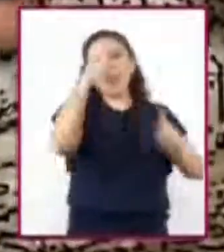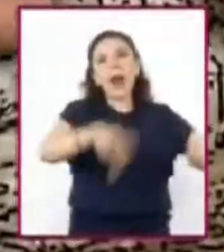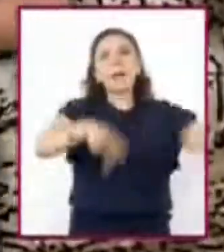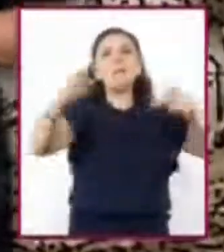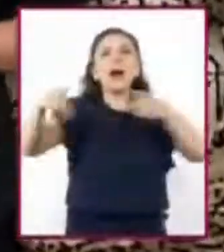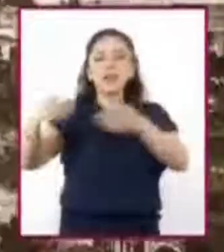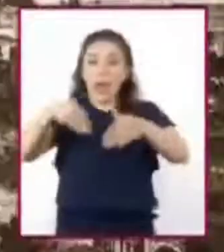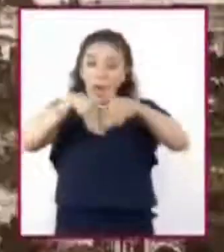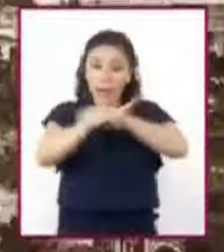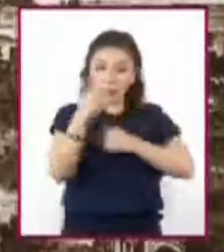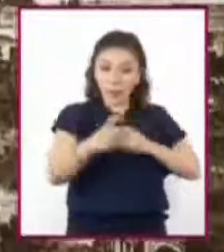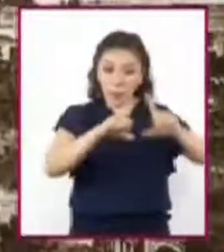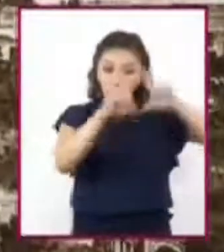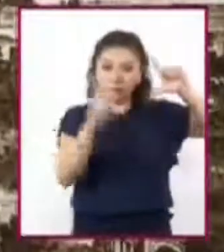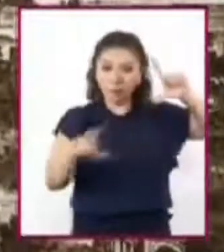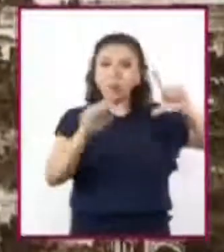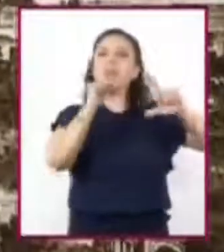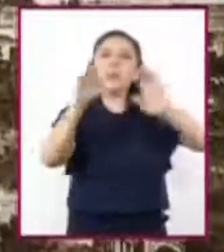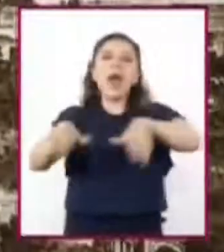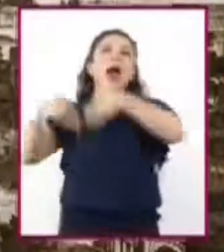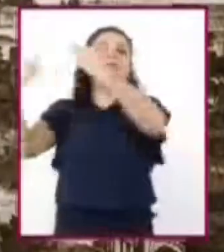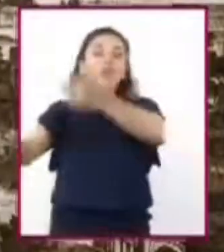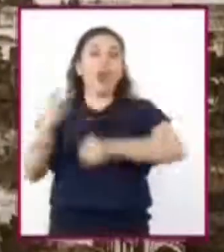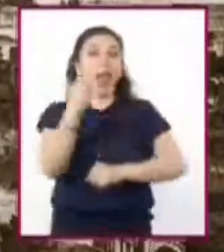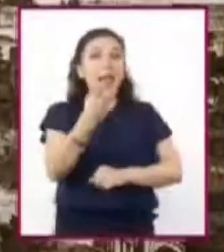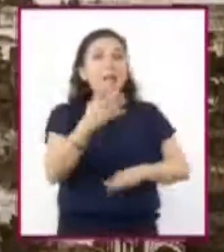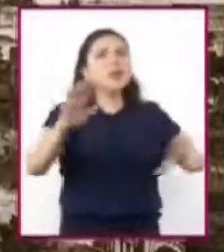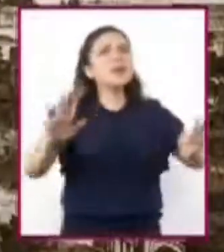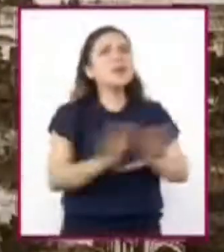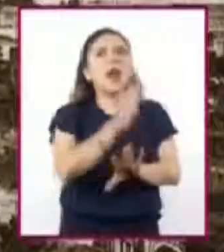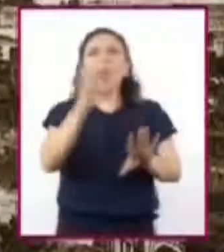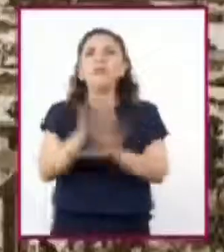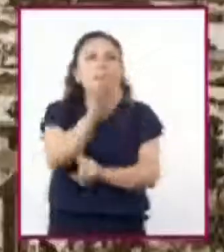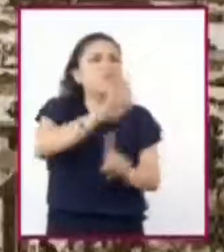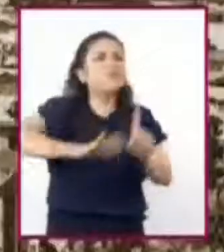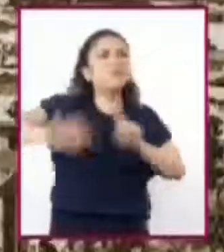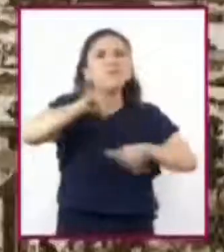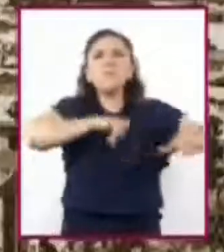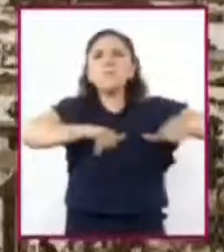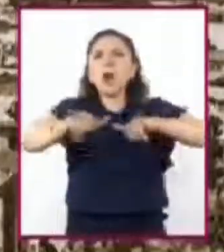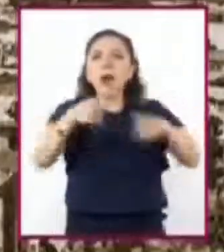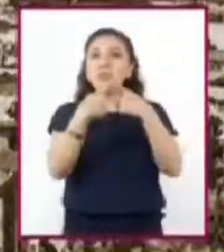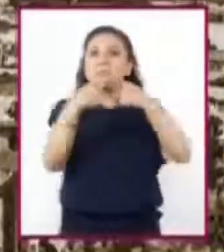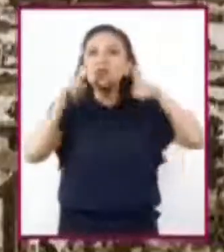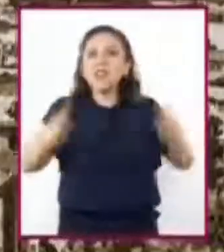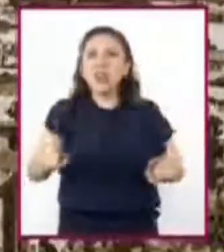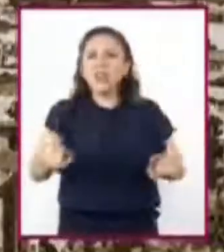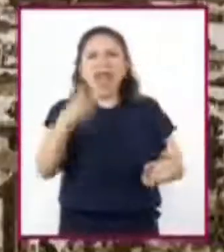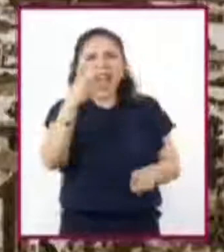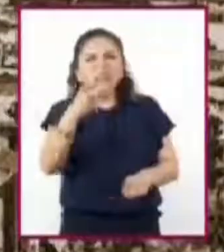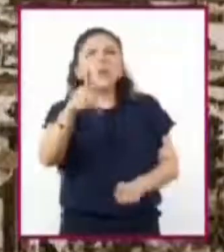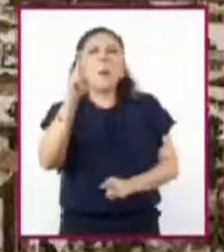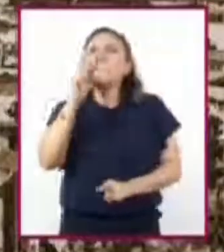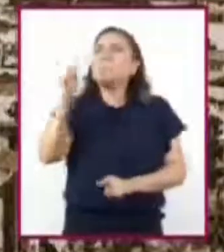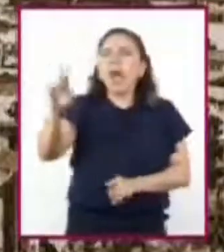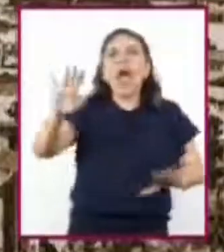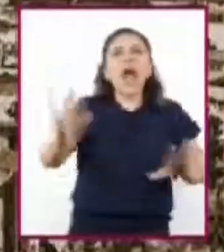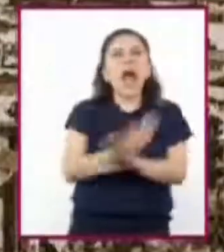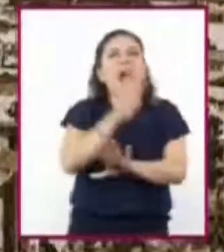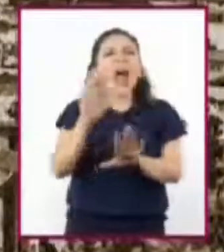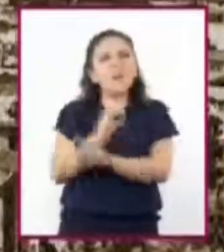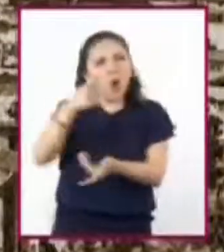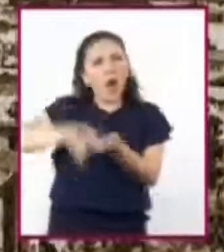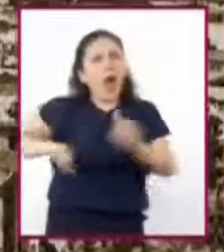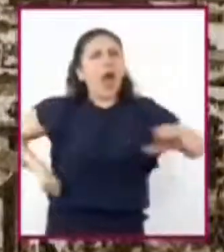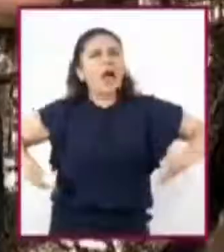Nueva España. Todo esto modificó el panorama de su geografía. ¿Qué cambios reconoces en las actividades